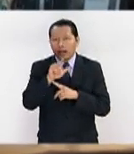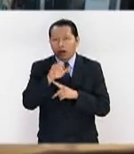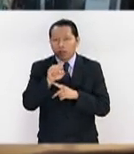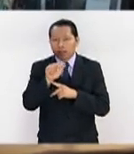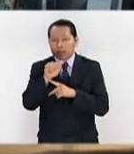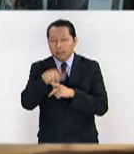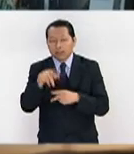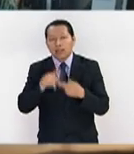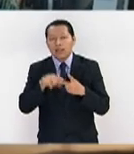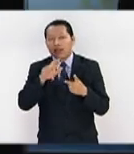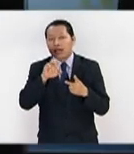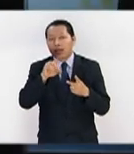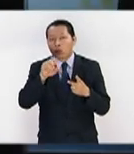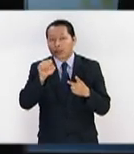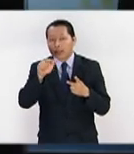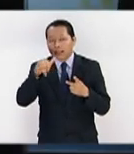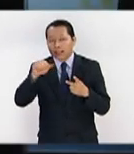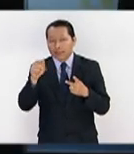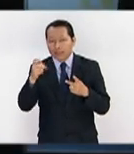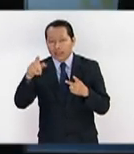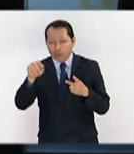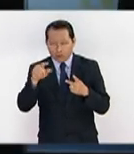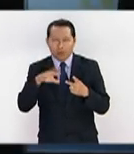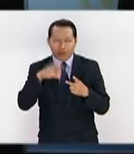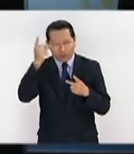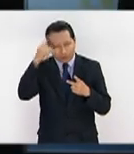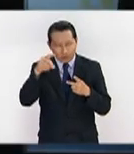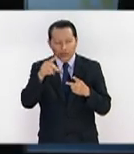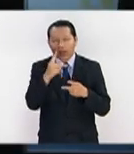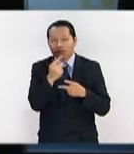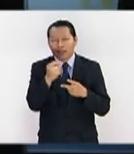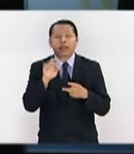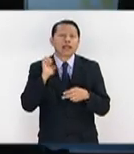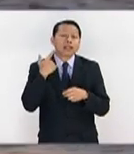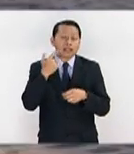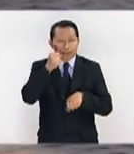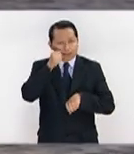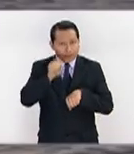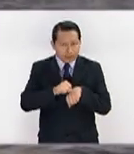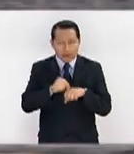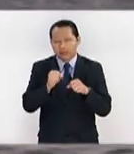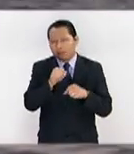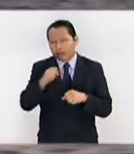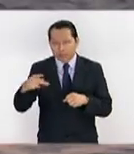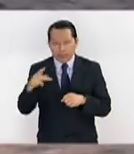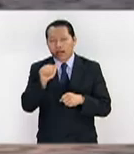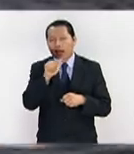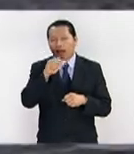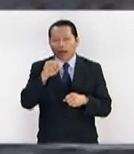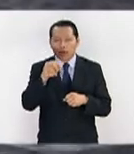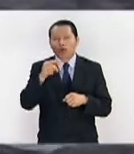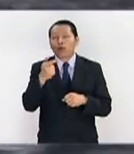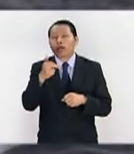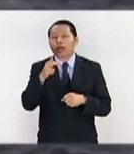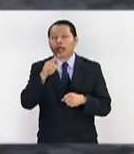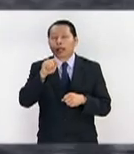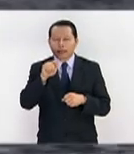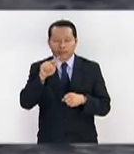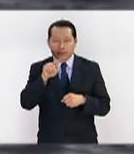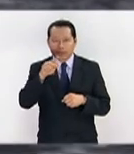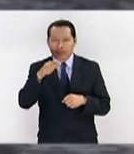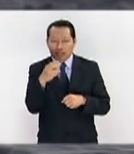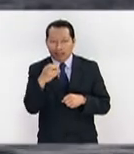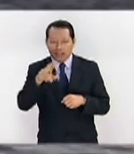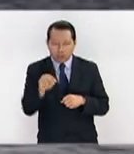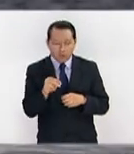Slim, Ricardo Salinas Pliego, dueño de una televisora, y el exsecretario de Seguridad Pública de la Ciudad de México, Alejandro Hertz Manero, también